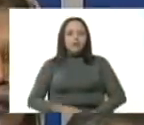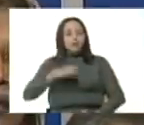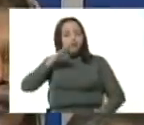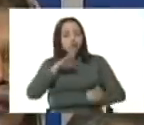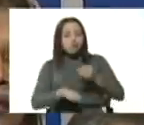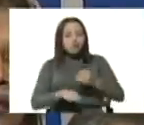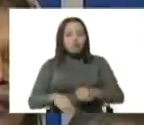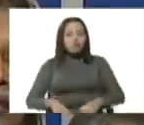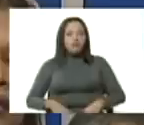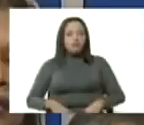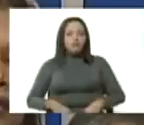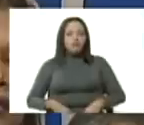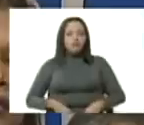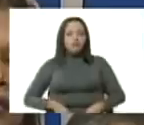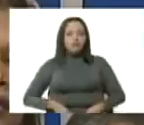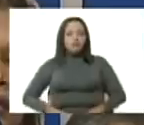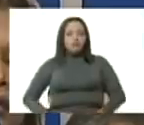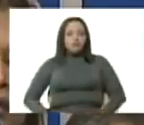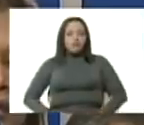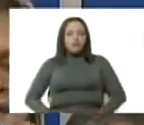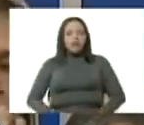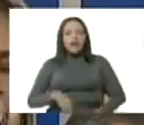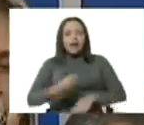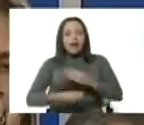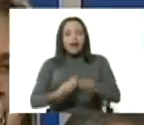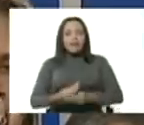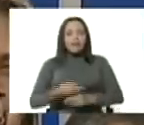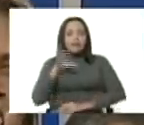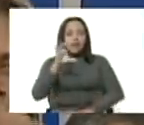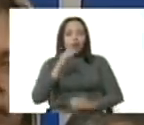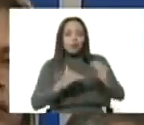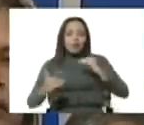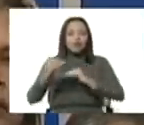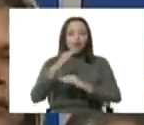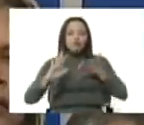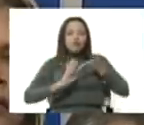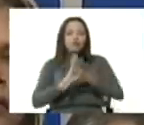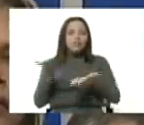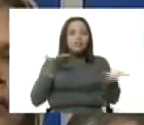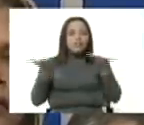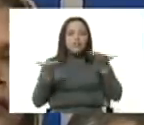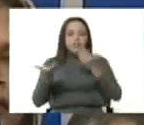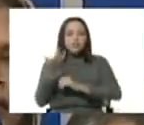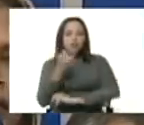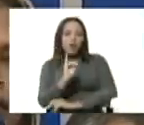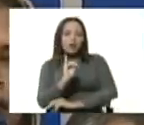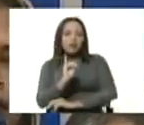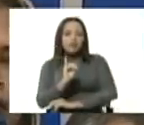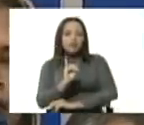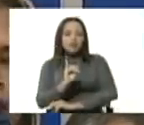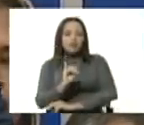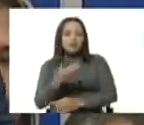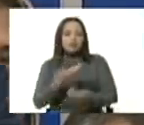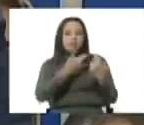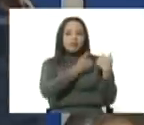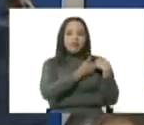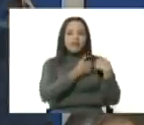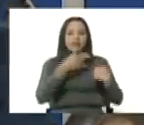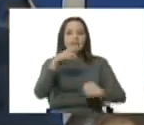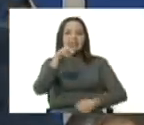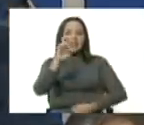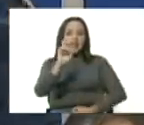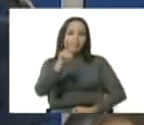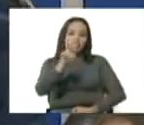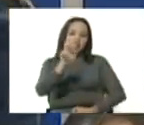presidente, crear el Estado Mayor con relación al tema de los servicios, que lo lleva nuestro Mayor General Néstor Reverol, con